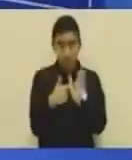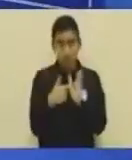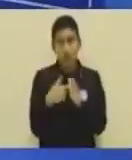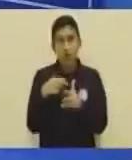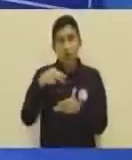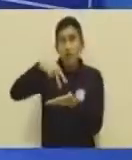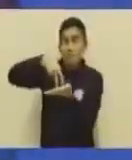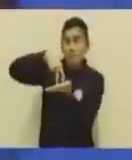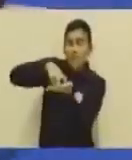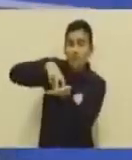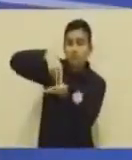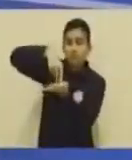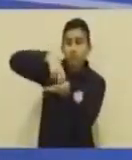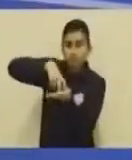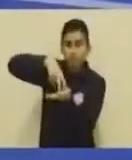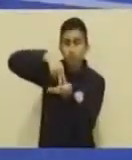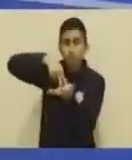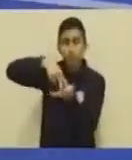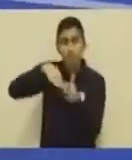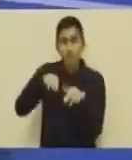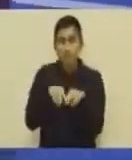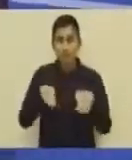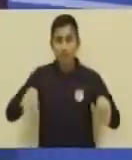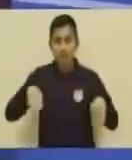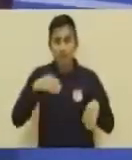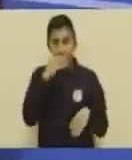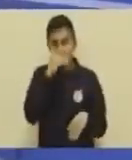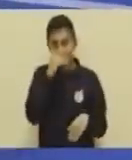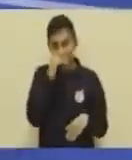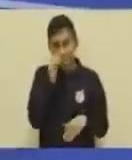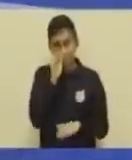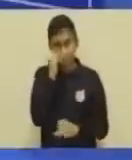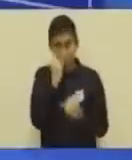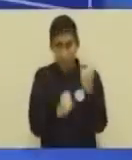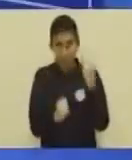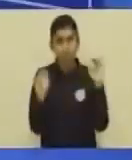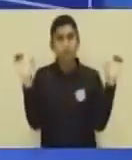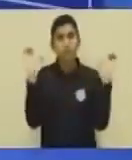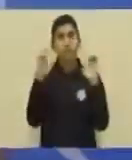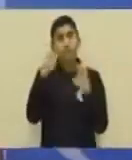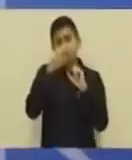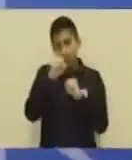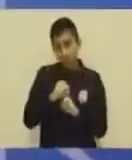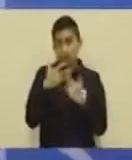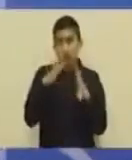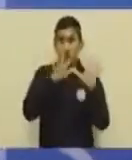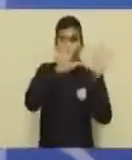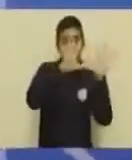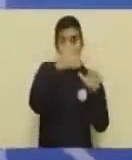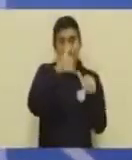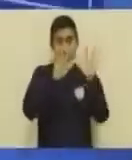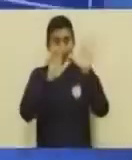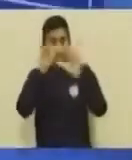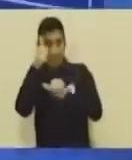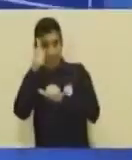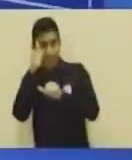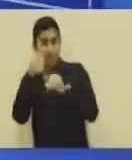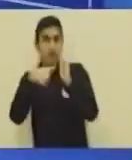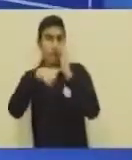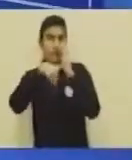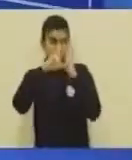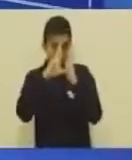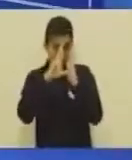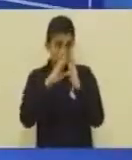o un poco más que el ancho de los hombros. En este ejercicio puedes realizar de 10 a 15 repeticiones hasta